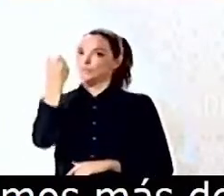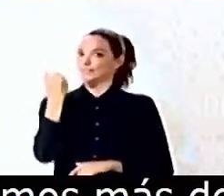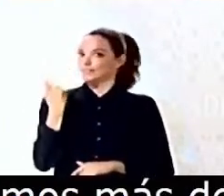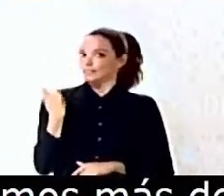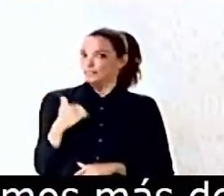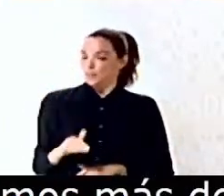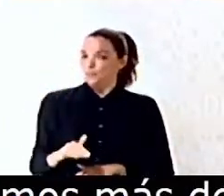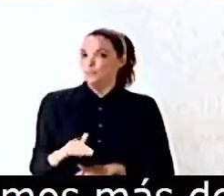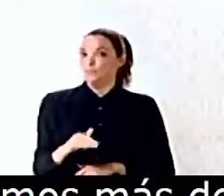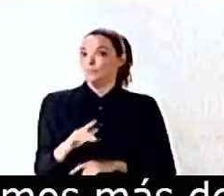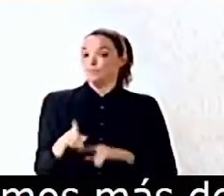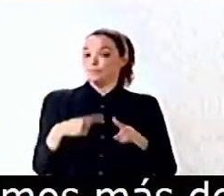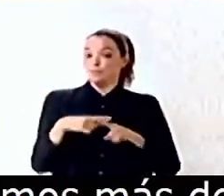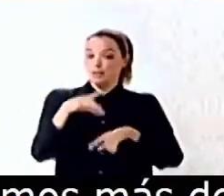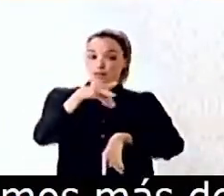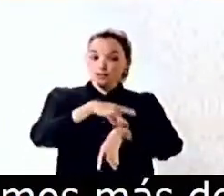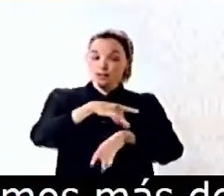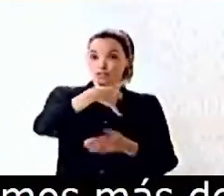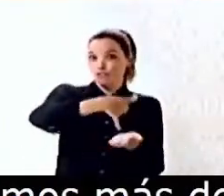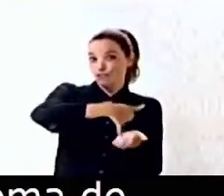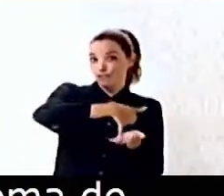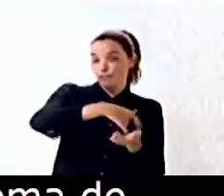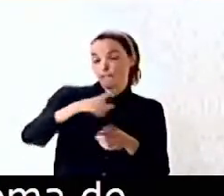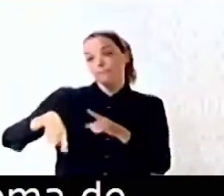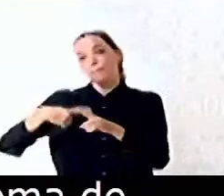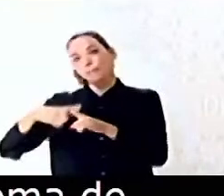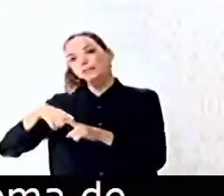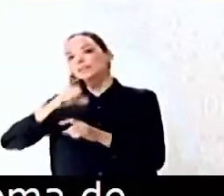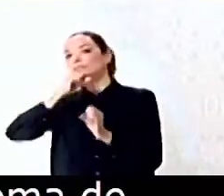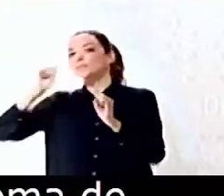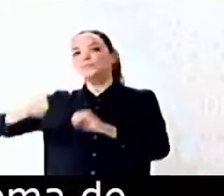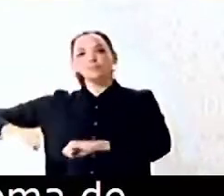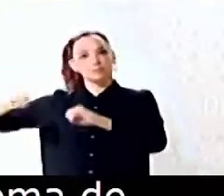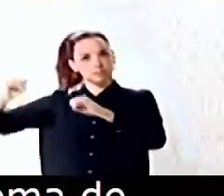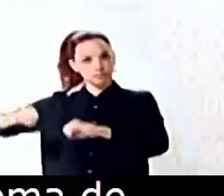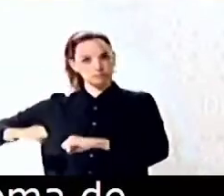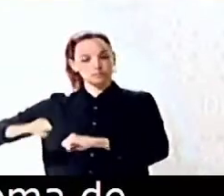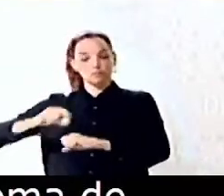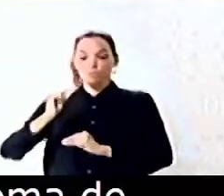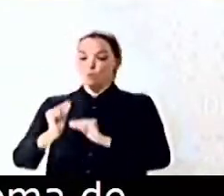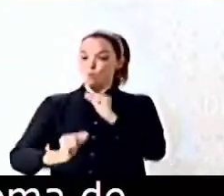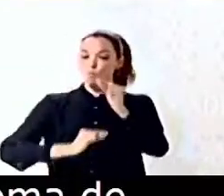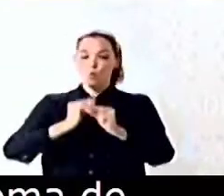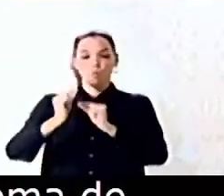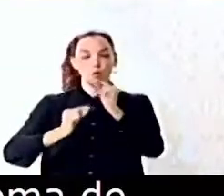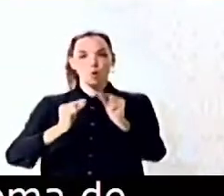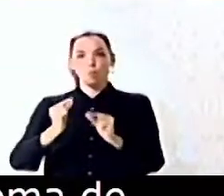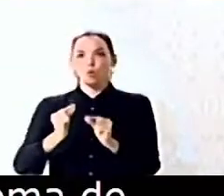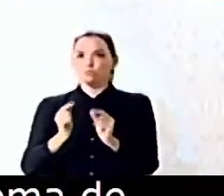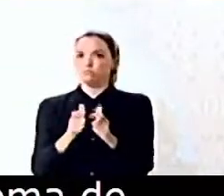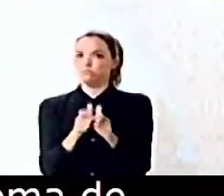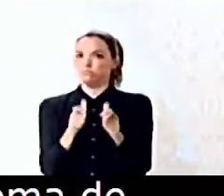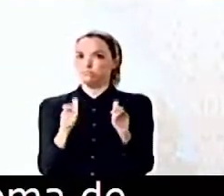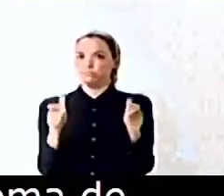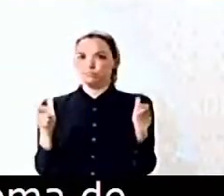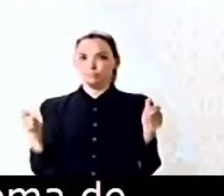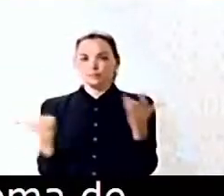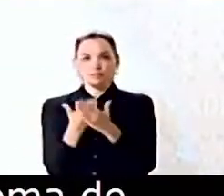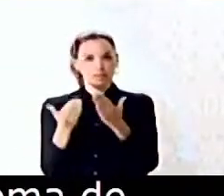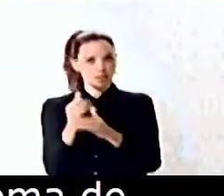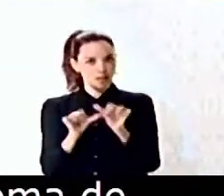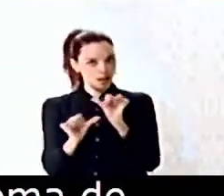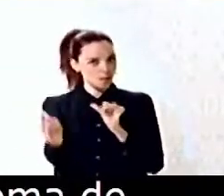grupo de inmunodeprimidos y el grupo de personas de edad, y que se irá incrementando de forma muy alta en los próximos días.